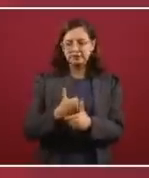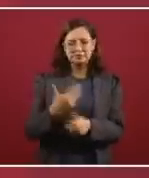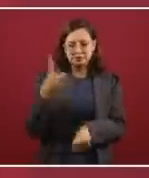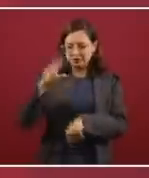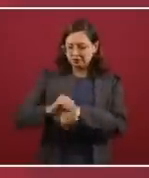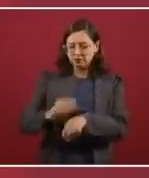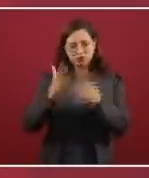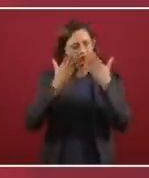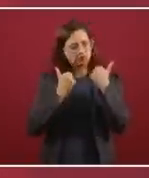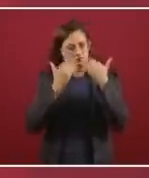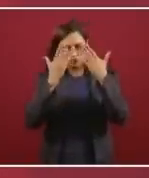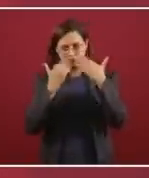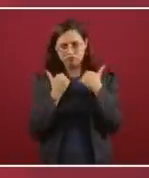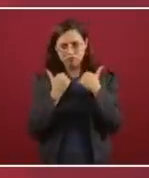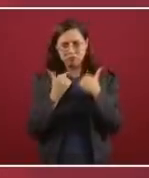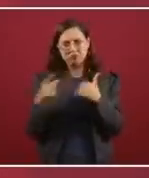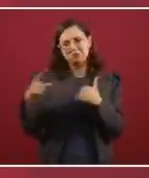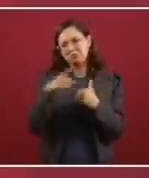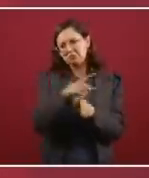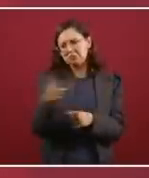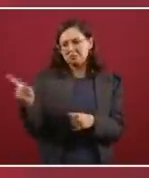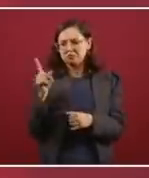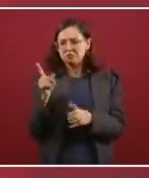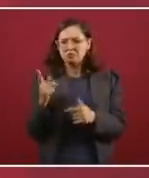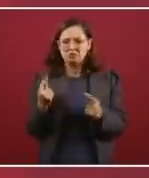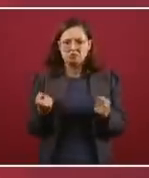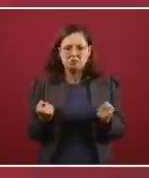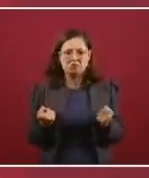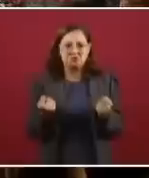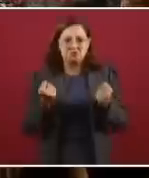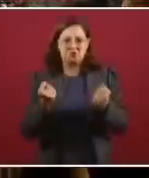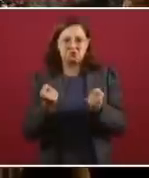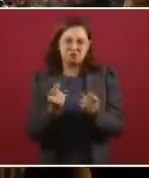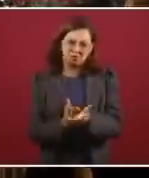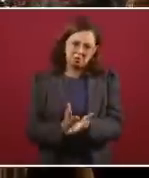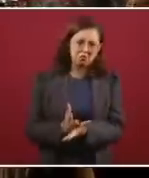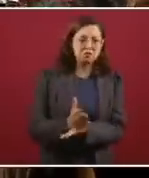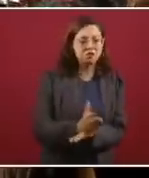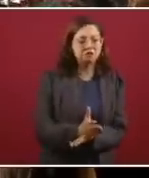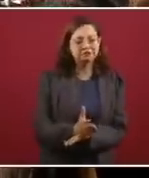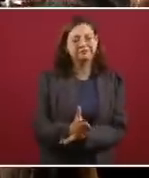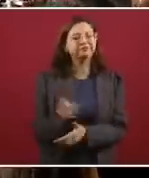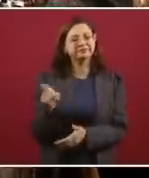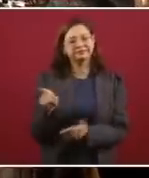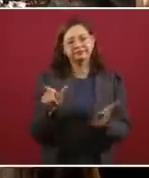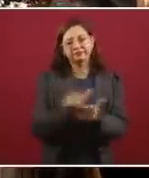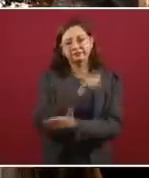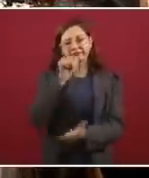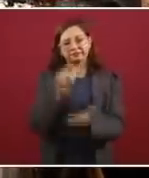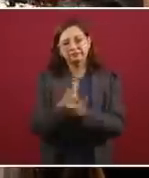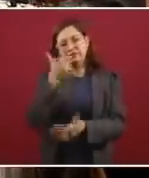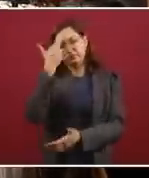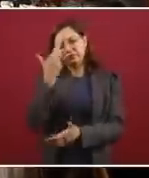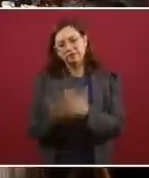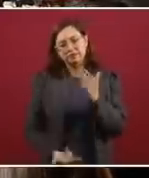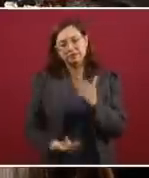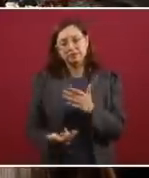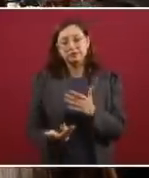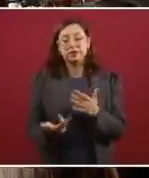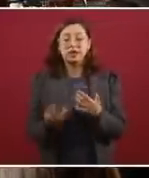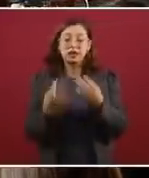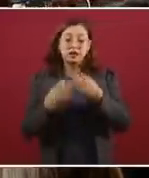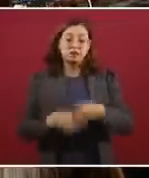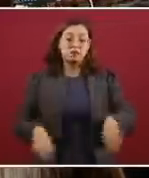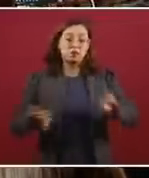México, están cometiendo un delito. Es lo que quiere decir. Entonces, necesitamos que las autoridades